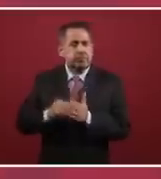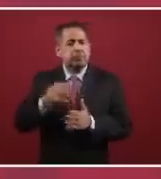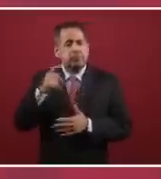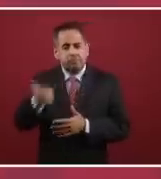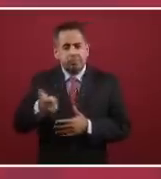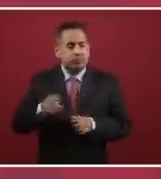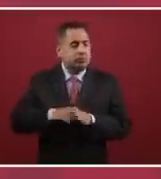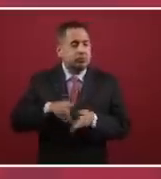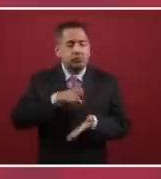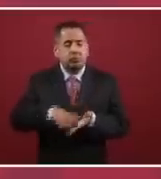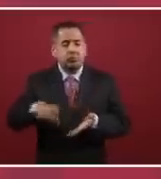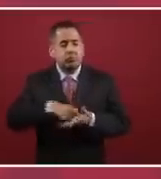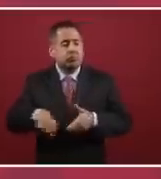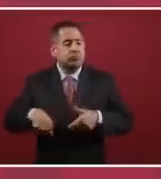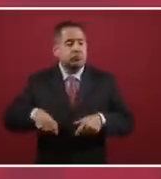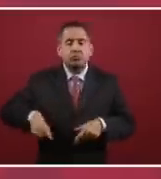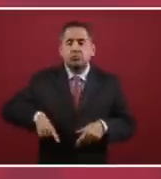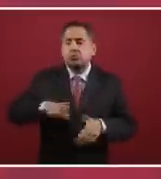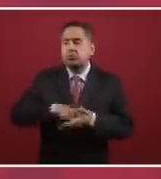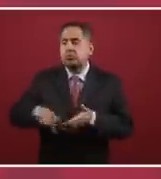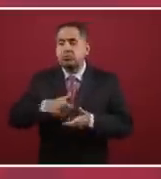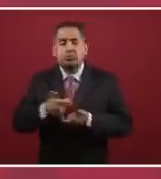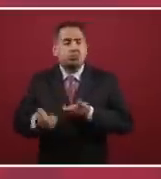150,000 millones de pesos en compras del gobierno.